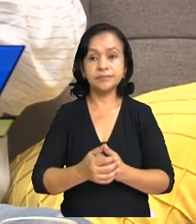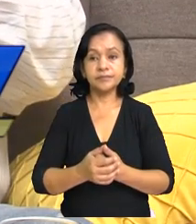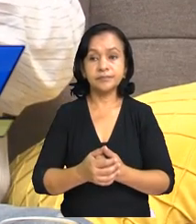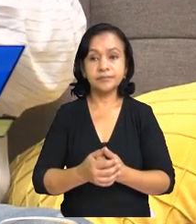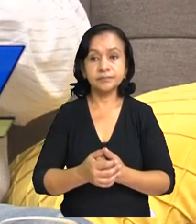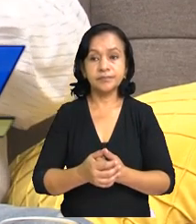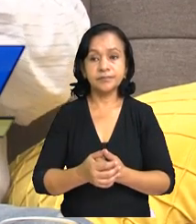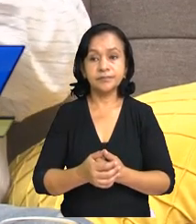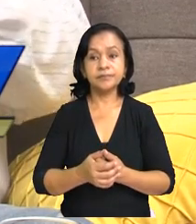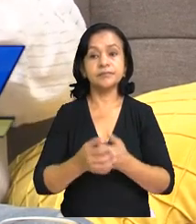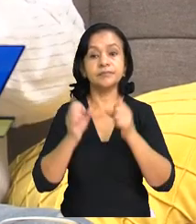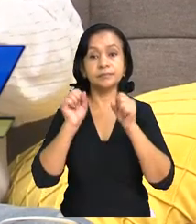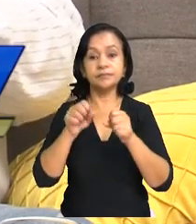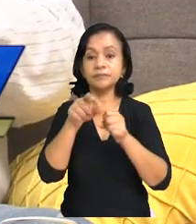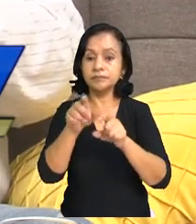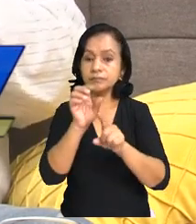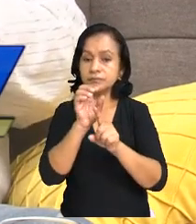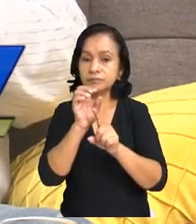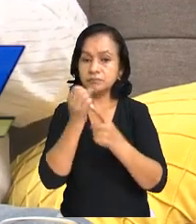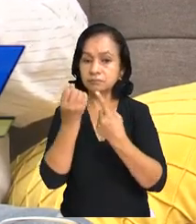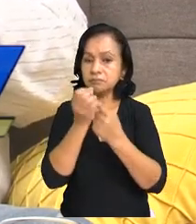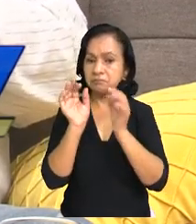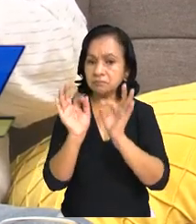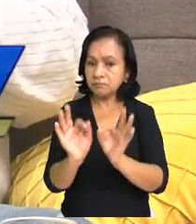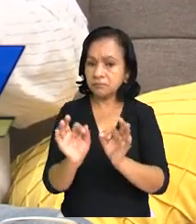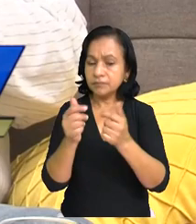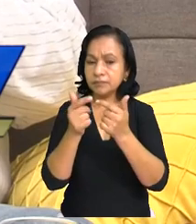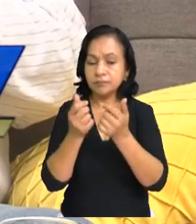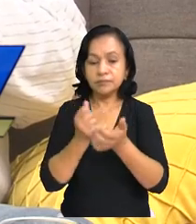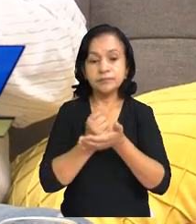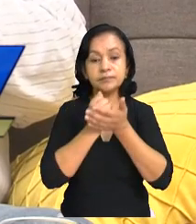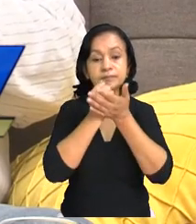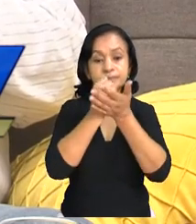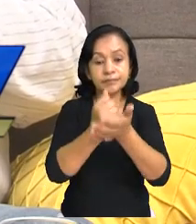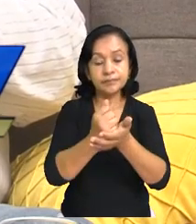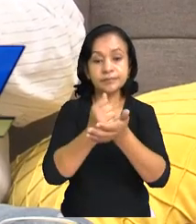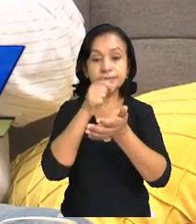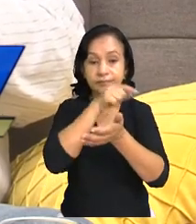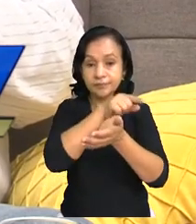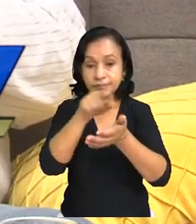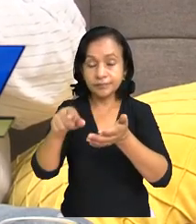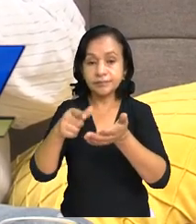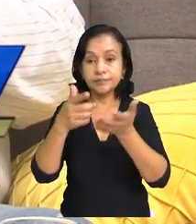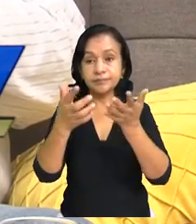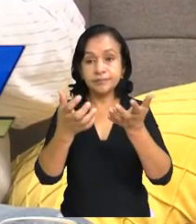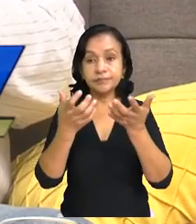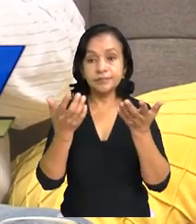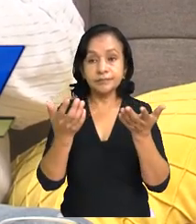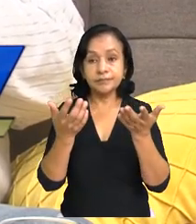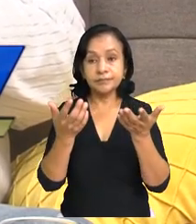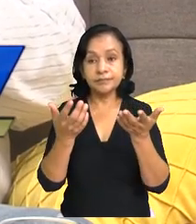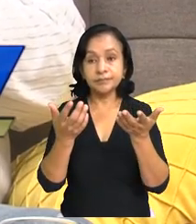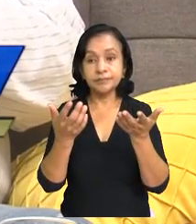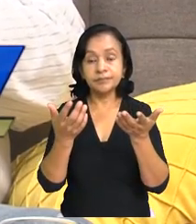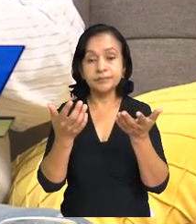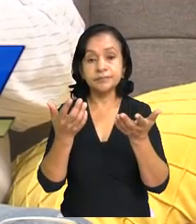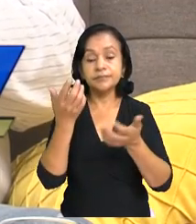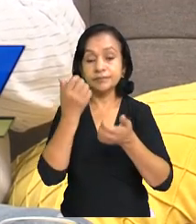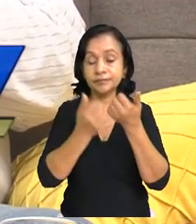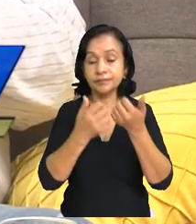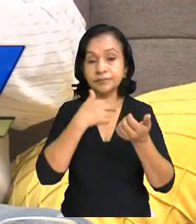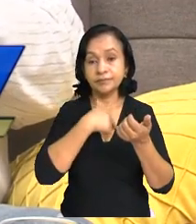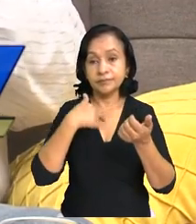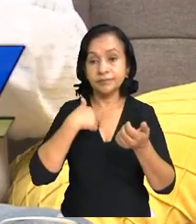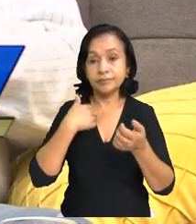miras cuáles son las capacidades organizativas y ayudas a partir de la demanda. Y dicho sea de paso, el diseño de las soluciones que se